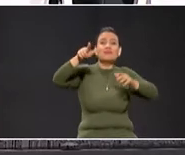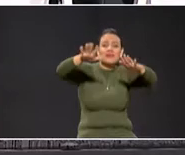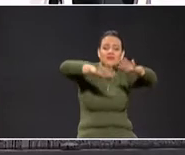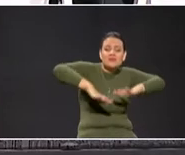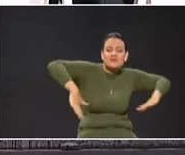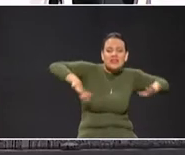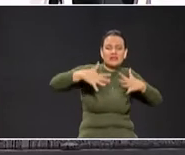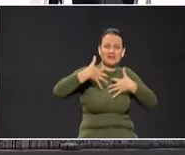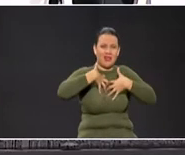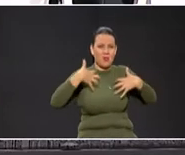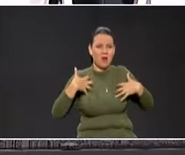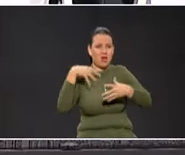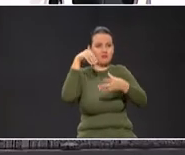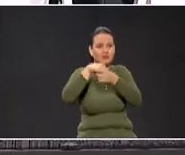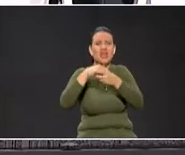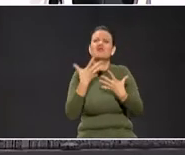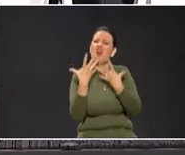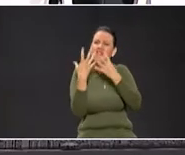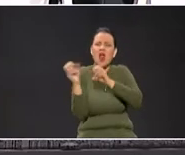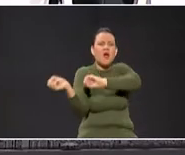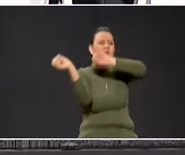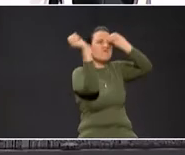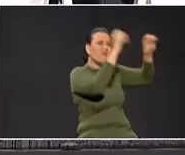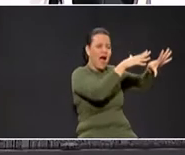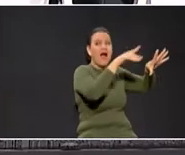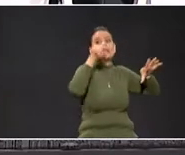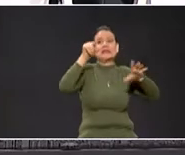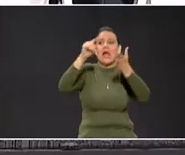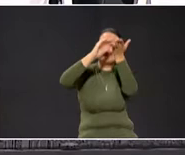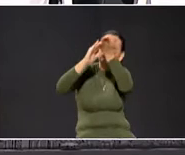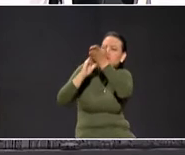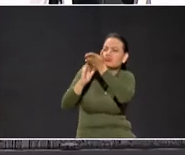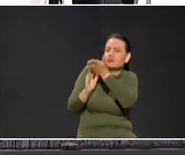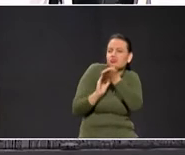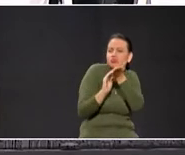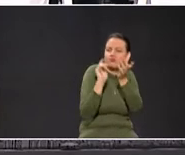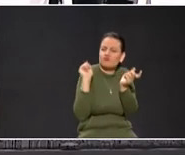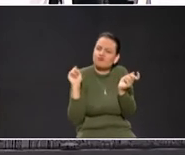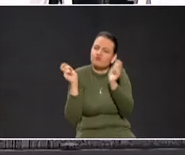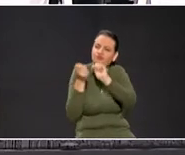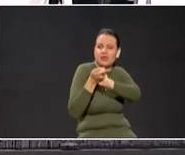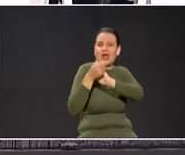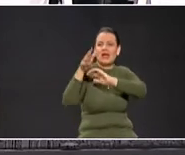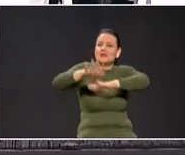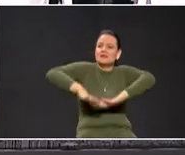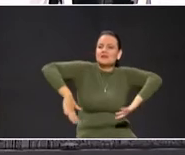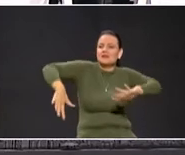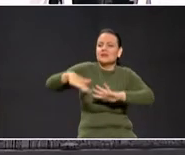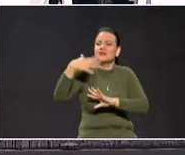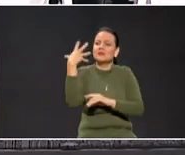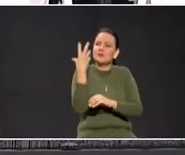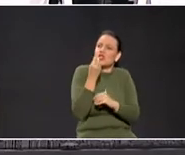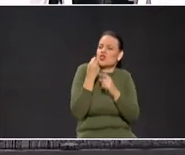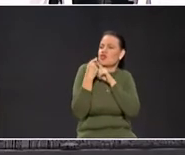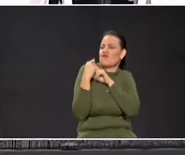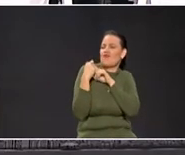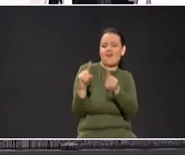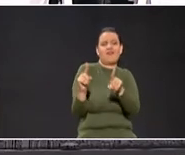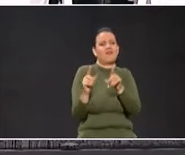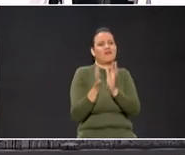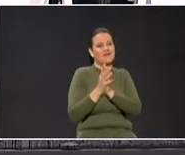lo trasladamos y ahí hacemos un gran parque también ecológico y un zoológico diferente a como se